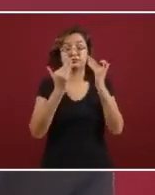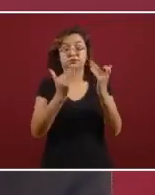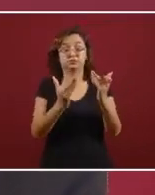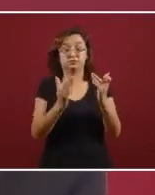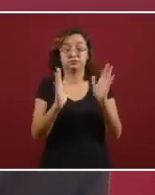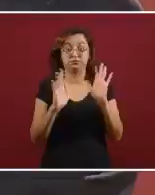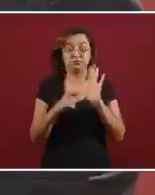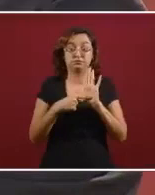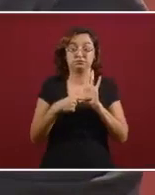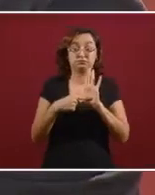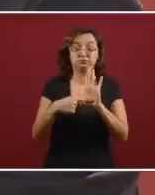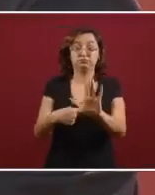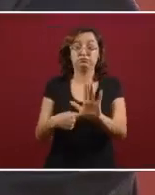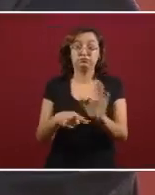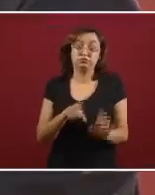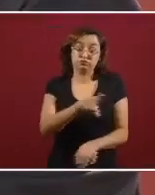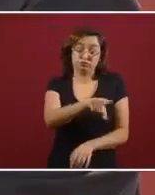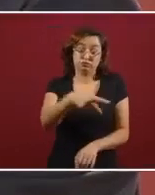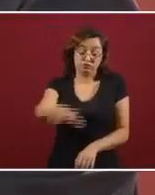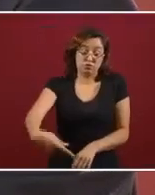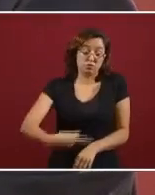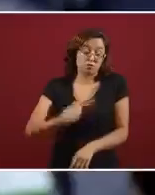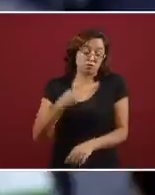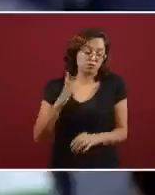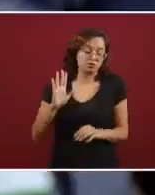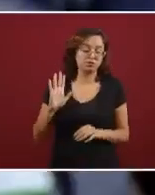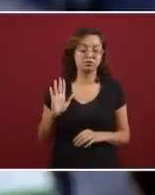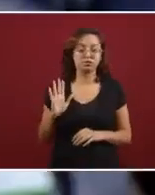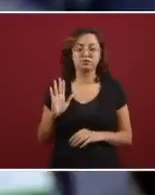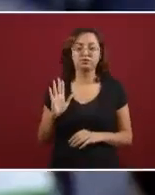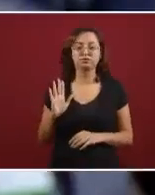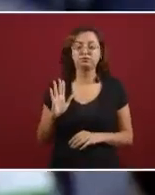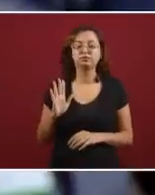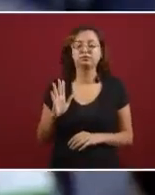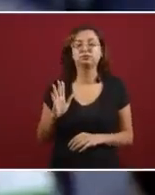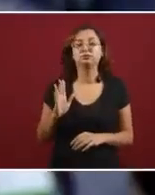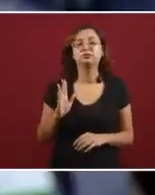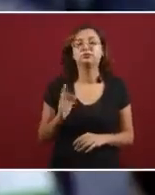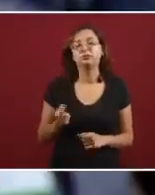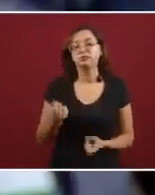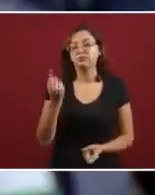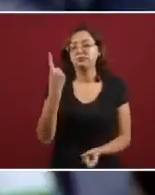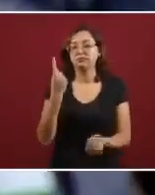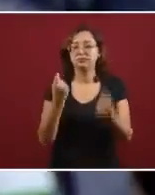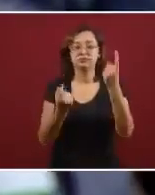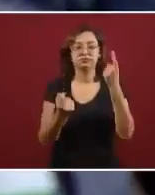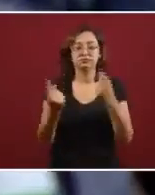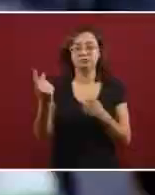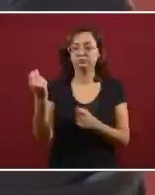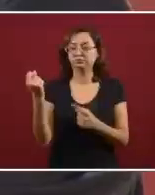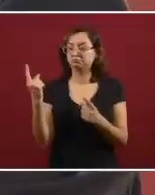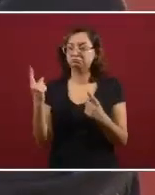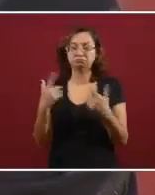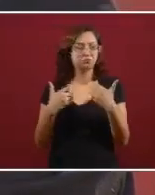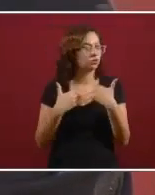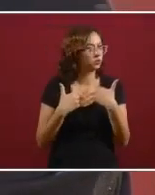esto porque me lo preguntas y porque hay quienes no